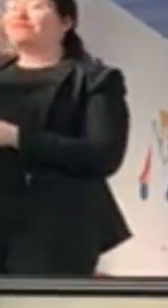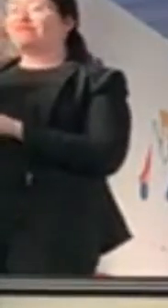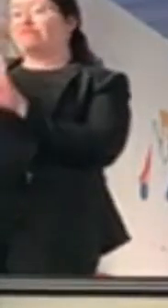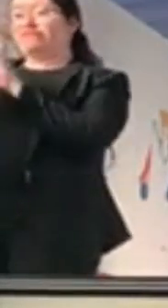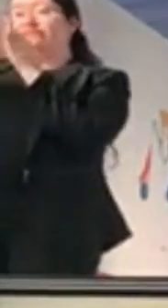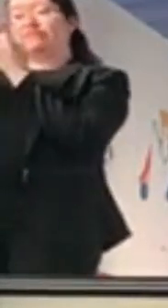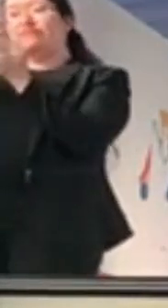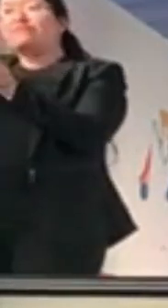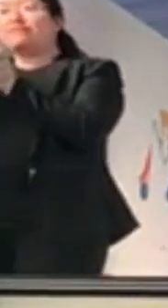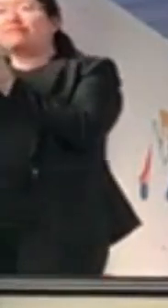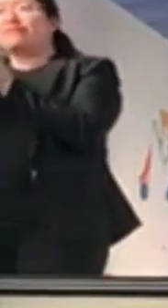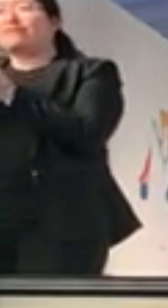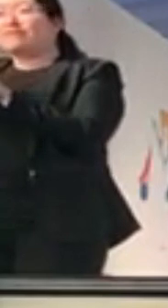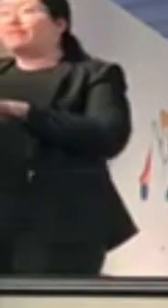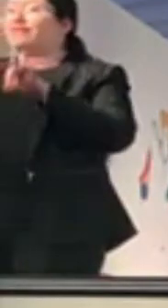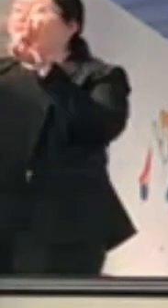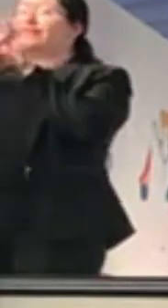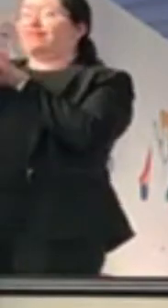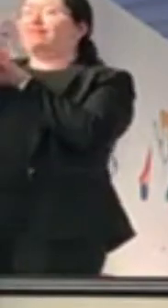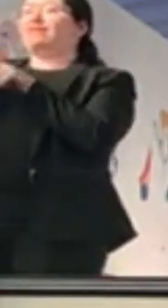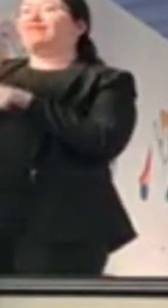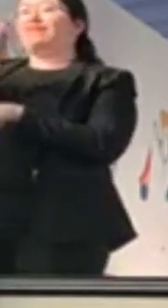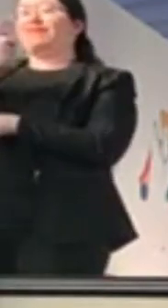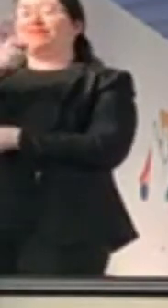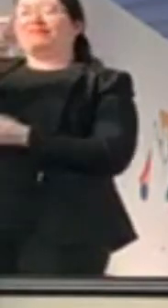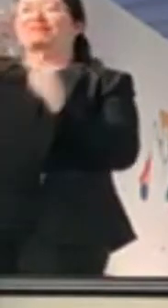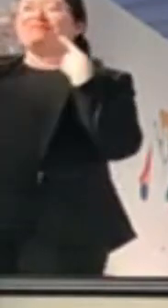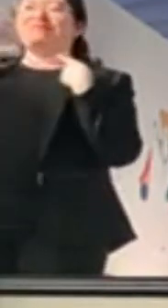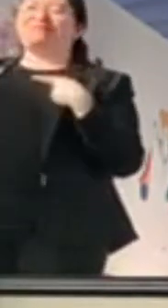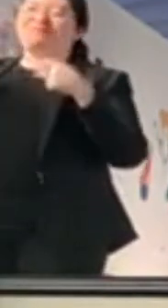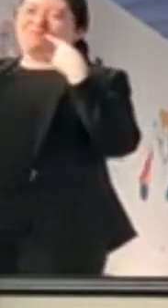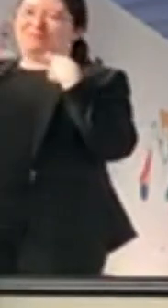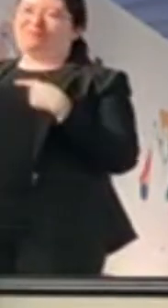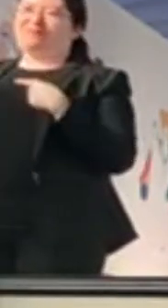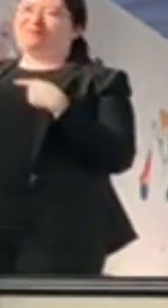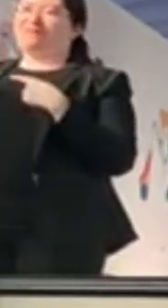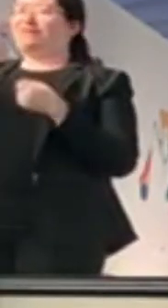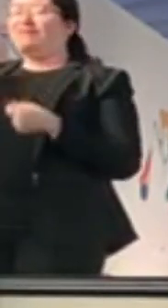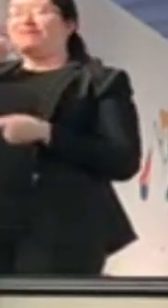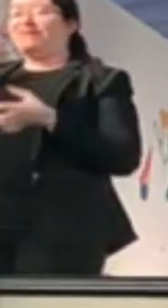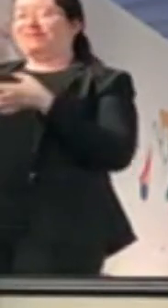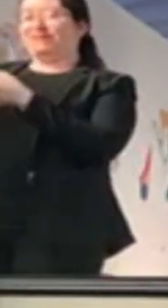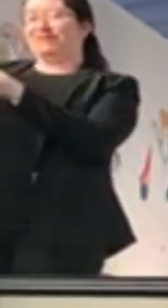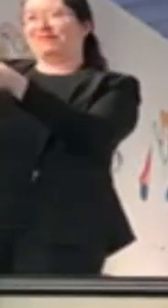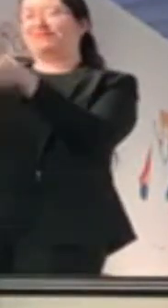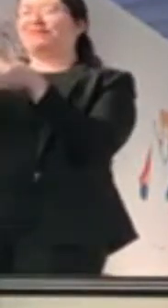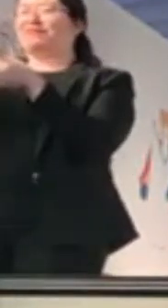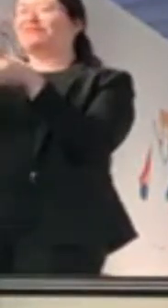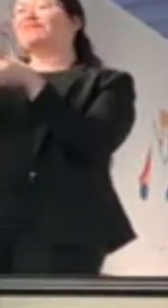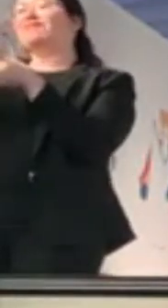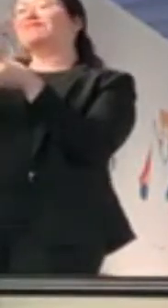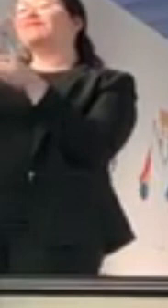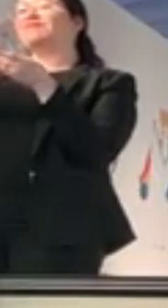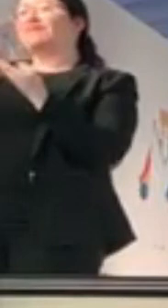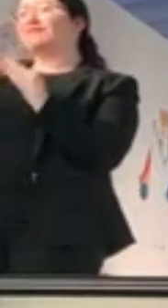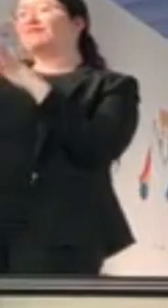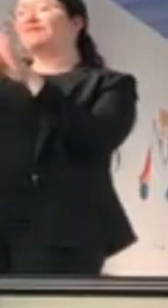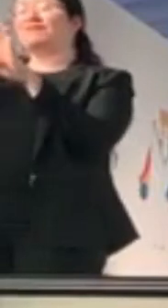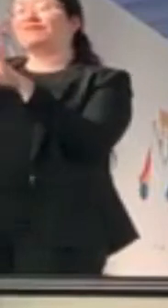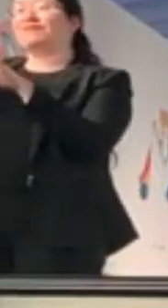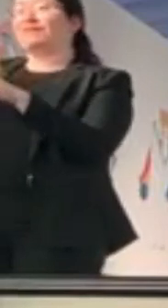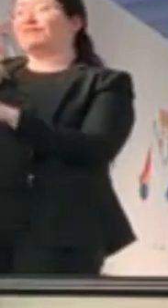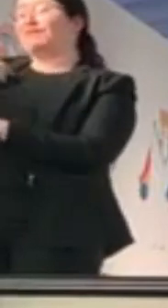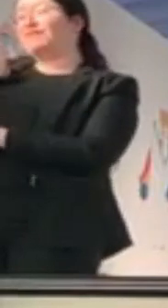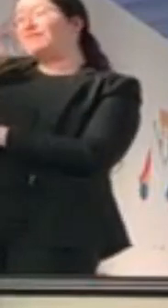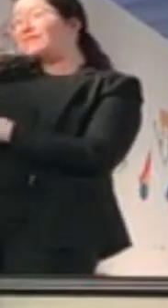lo más importante es el ser humano, socialmente considerado, en armonía con la vida y con el planeta. Y mi gran utopía es